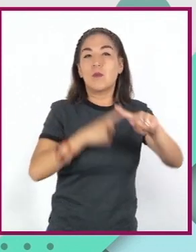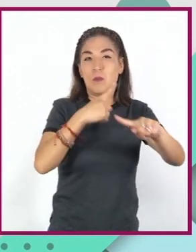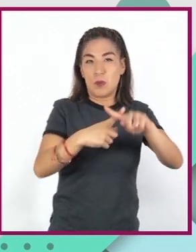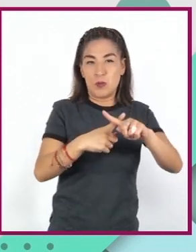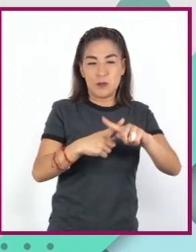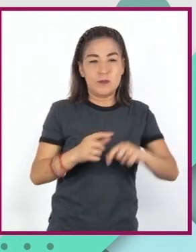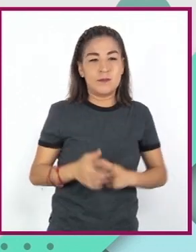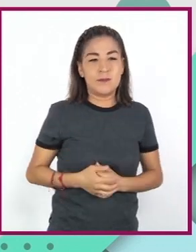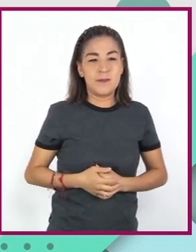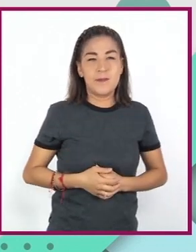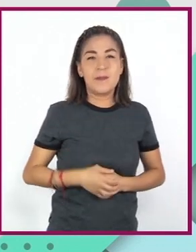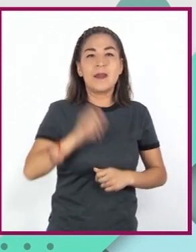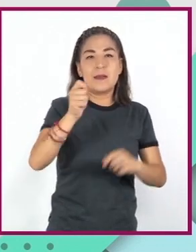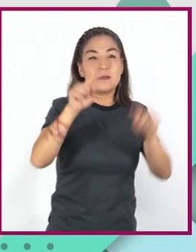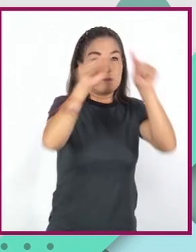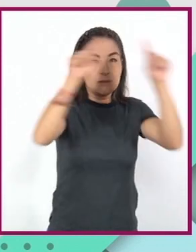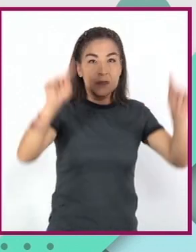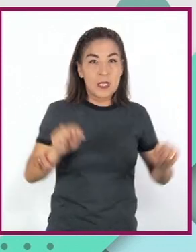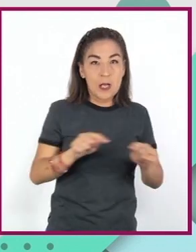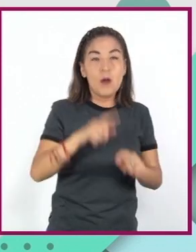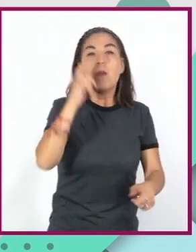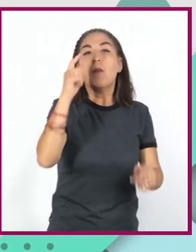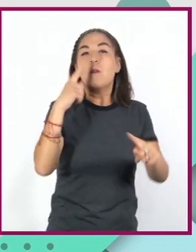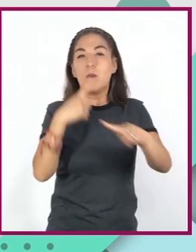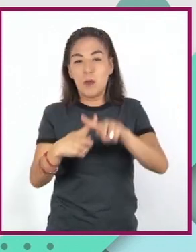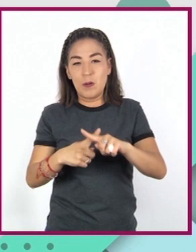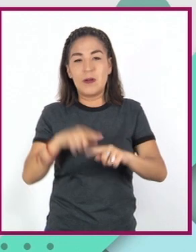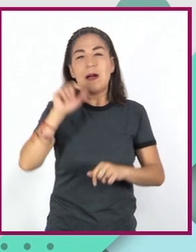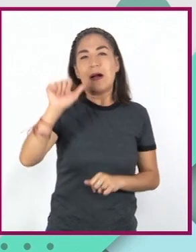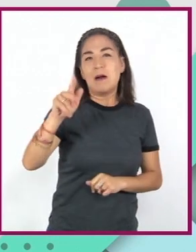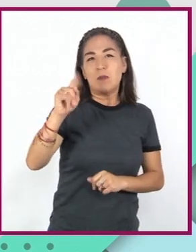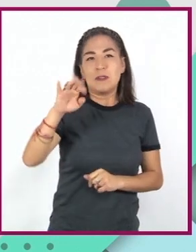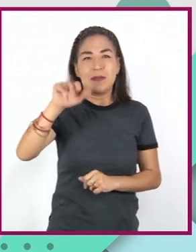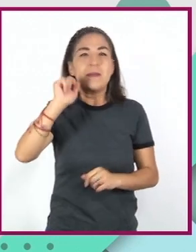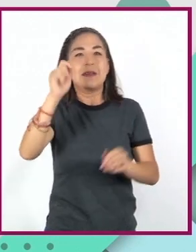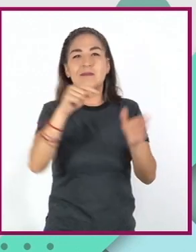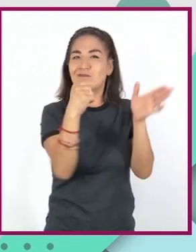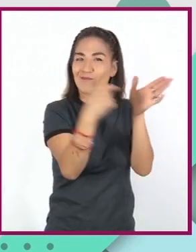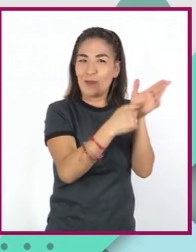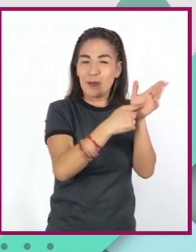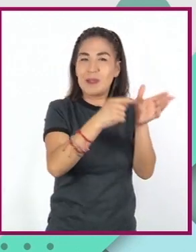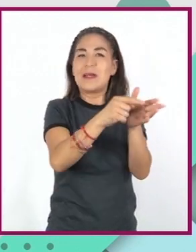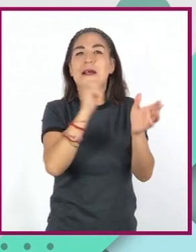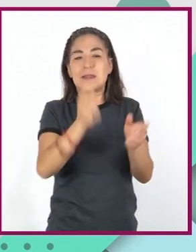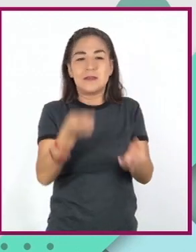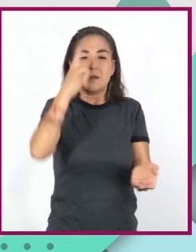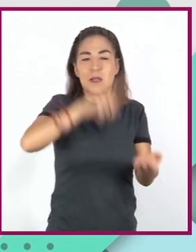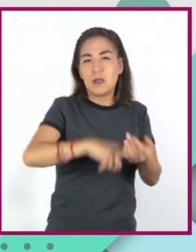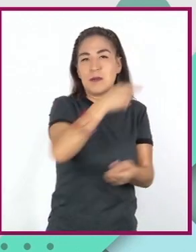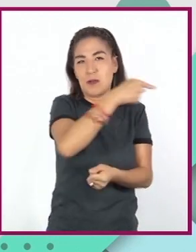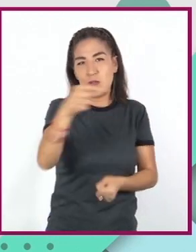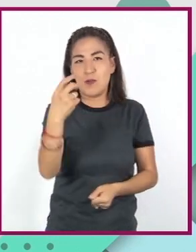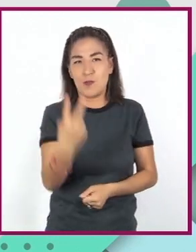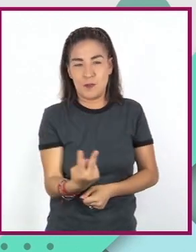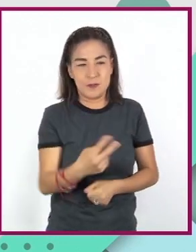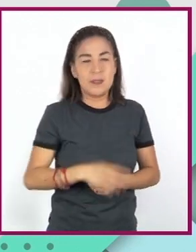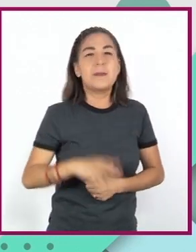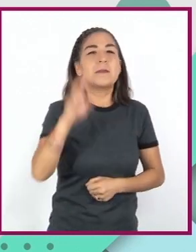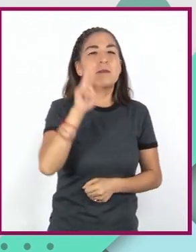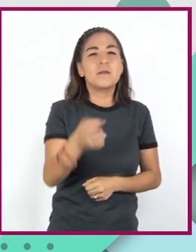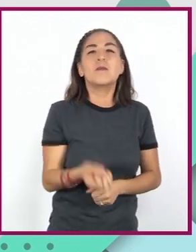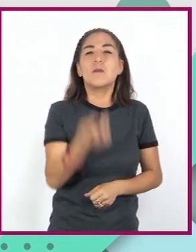el perímetro por la apotema y se divide el resultado entre 2. Calculemos el